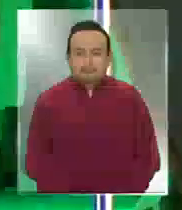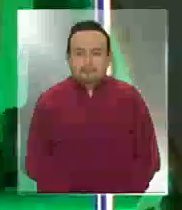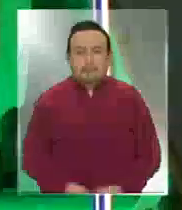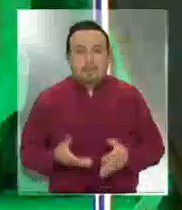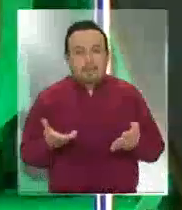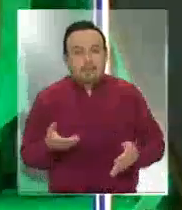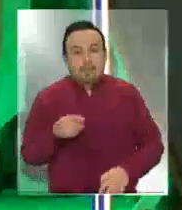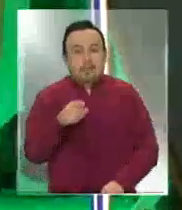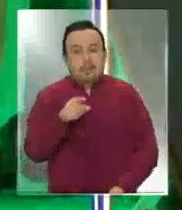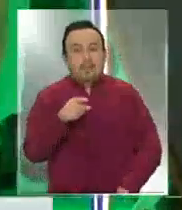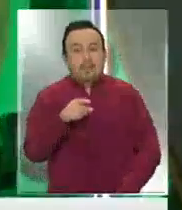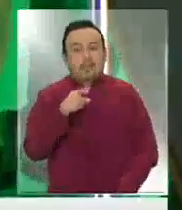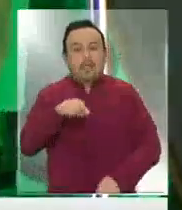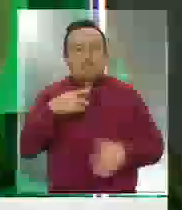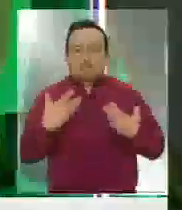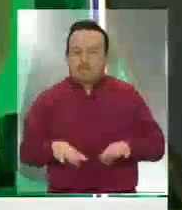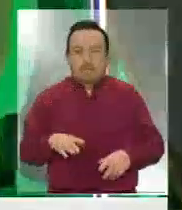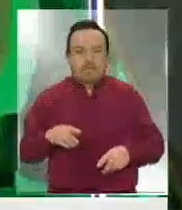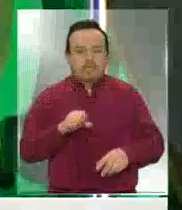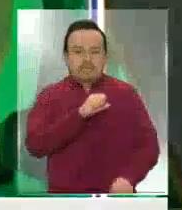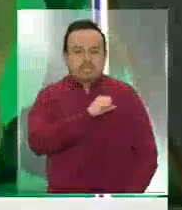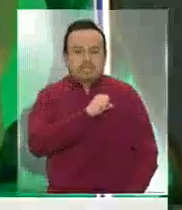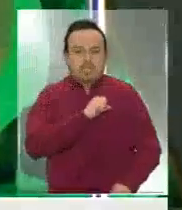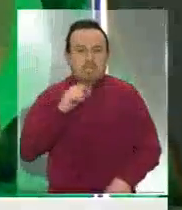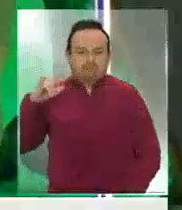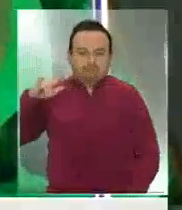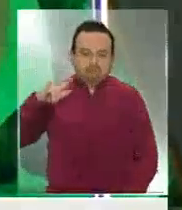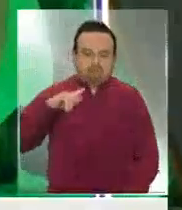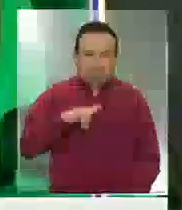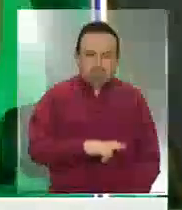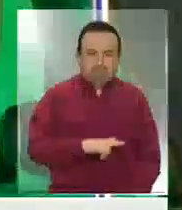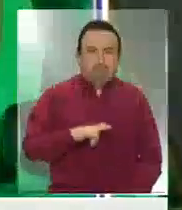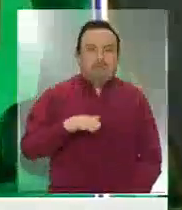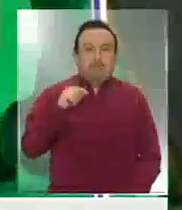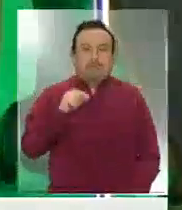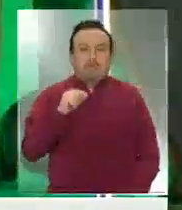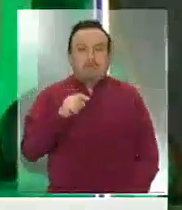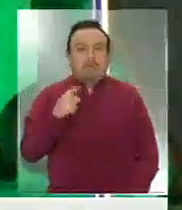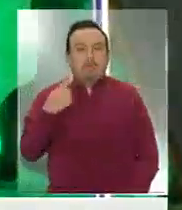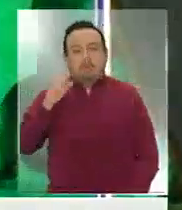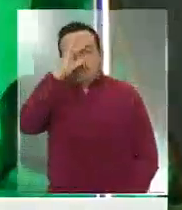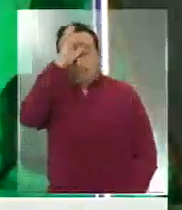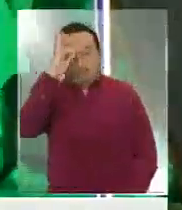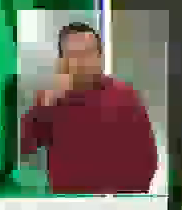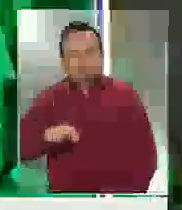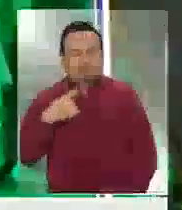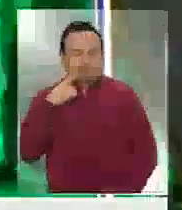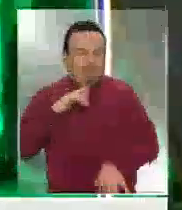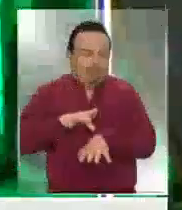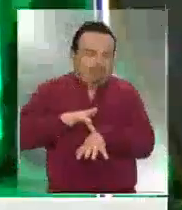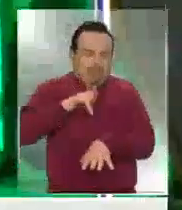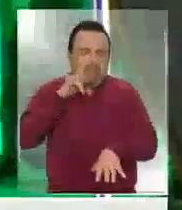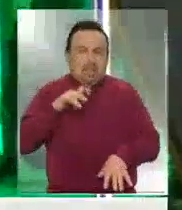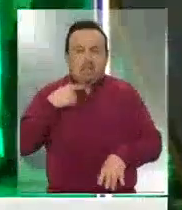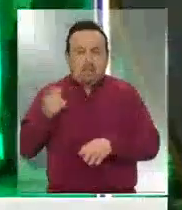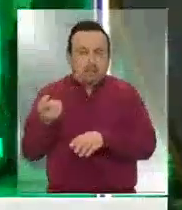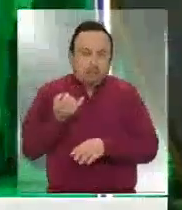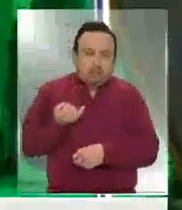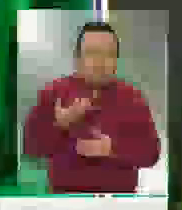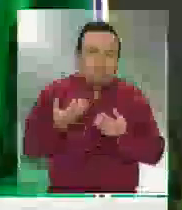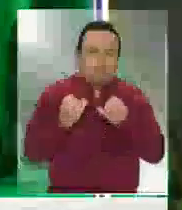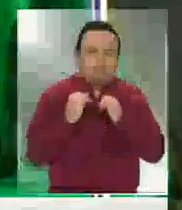Claro, porque está llegando a esta hora, llegó ya a Santiago el avión FACH que trae este paciente crítico desde Temuco. Carlos Chávez está en ese punto, nos informa a esta